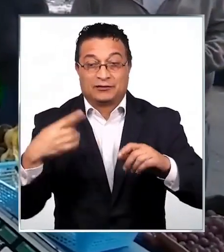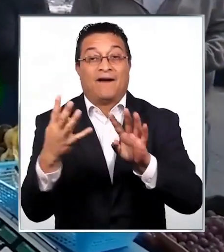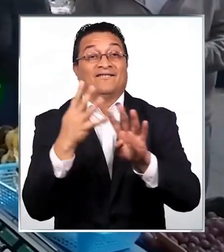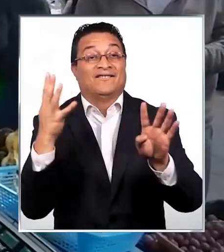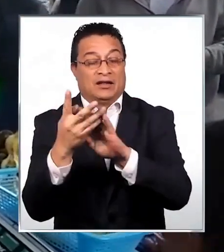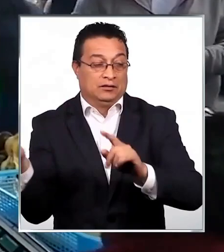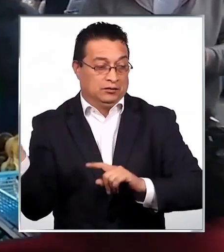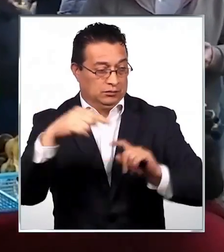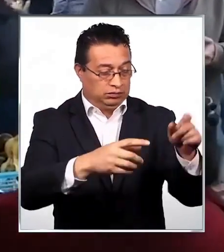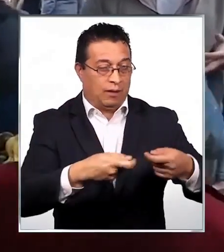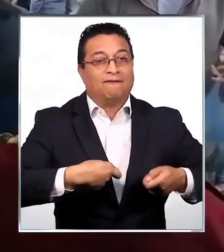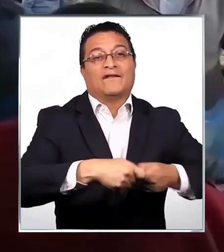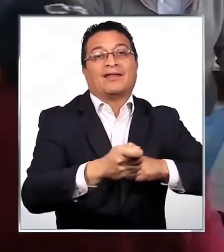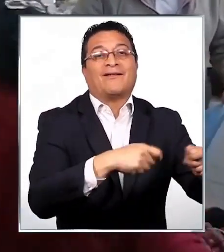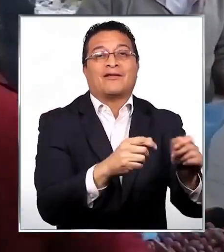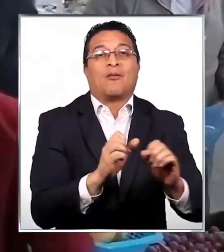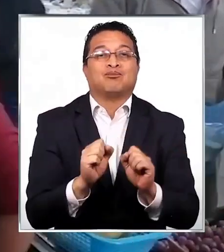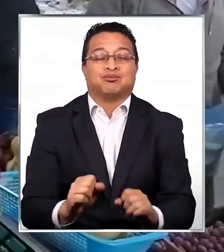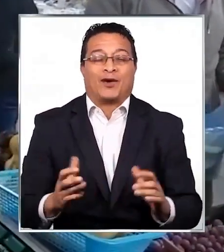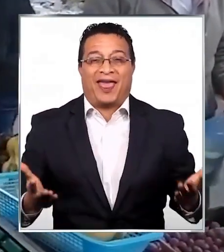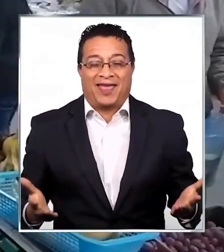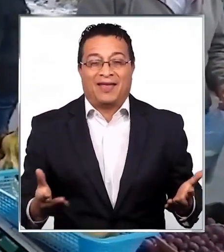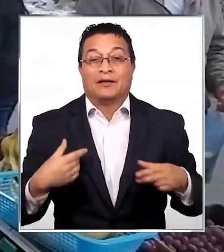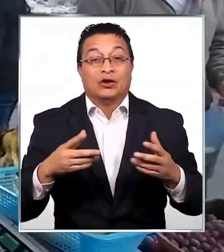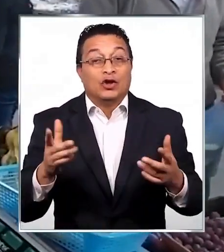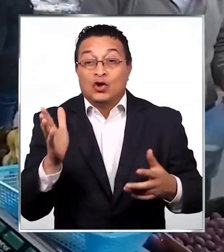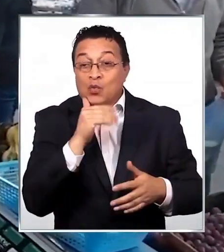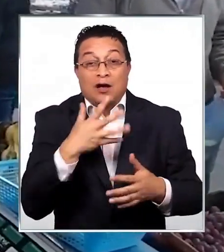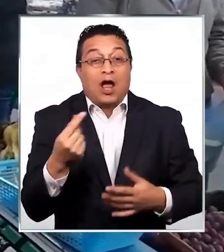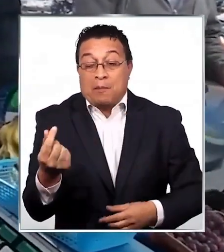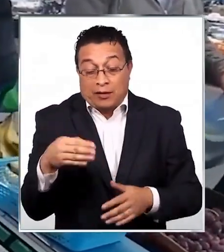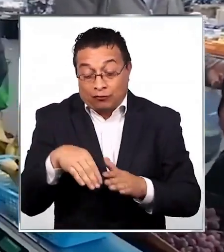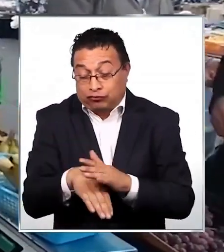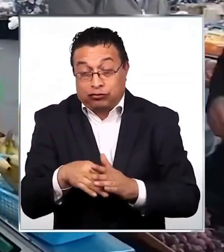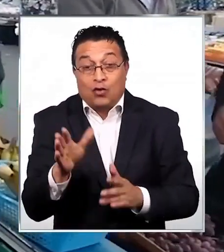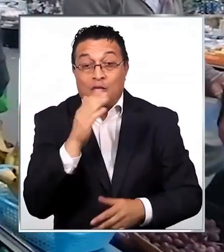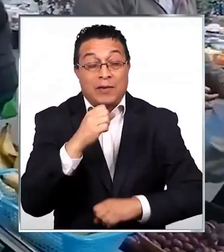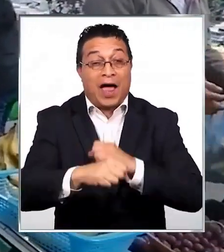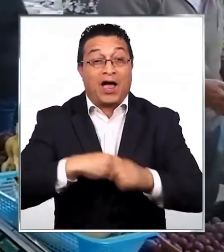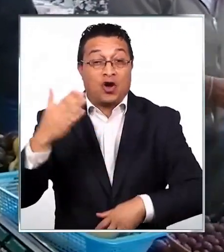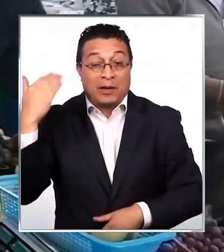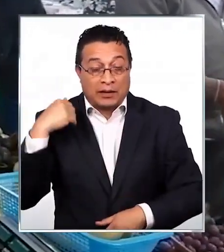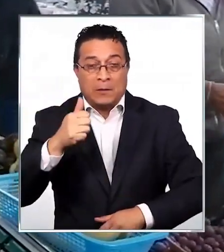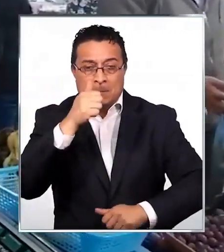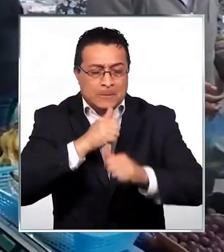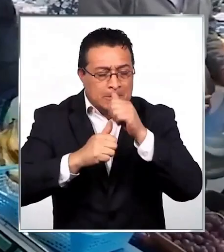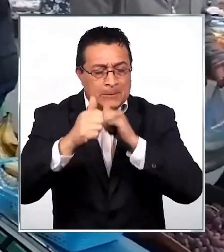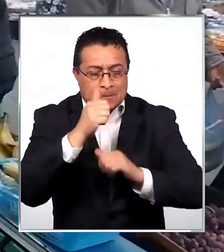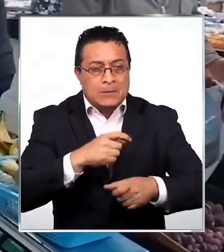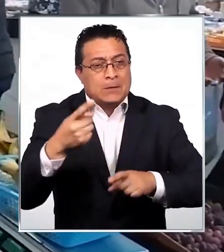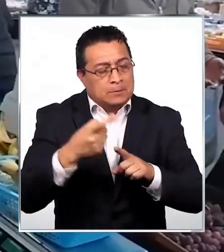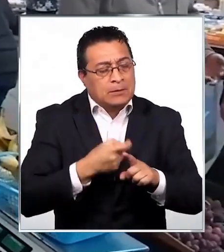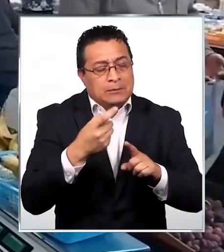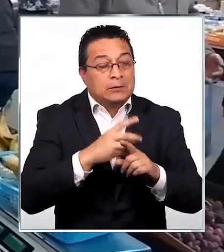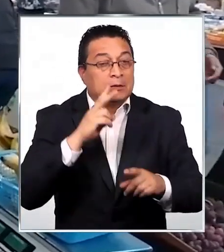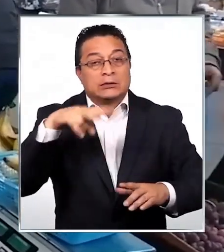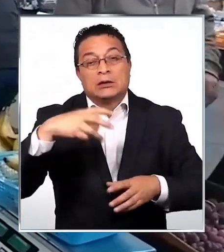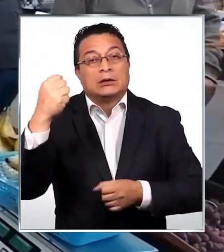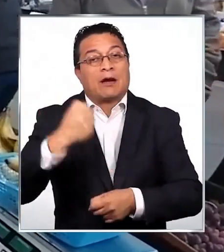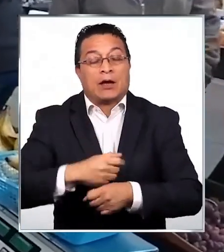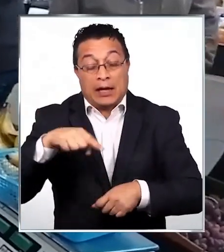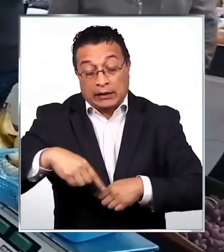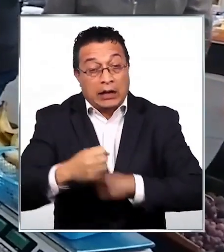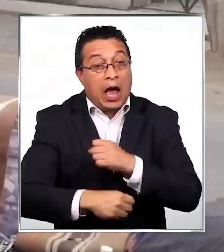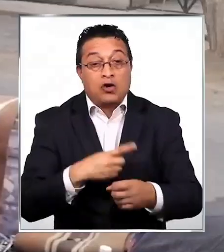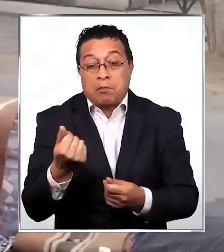libre para que puedan vender su producto ya que no se quedan ahorros ya que el año pasado nos obtuvimos los meses que tuvimos sin trabajar pero pero ya este año